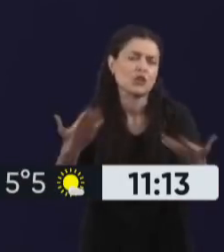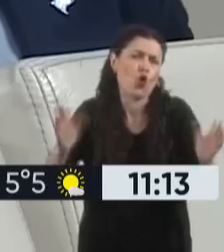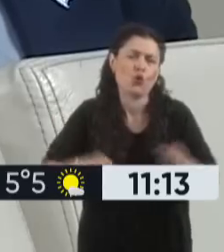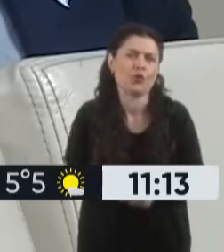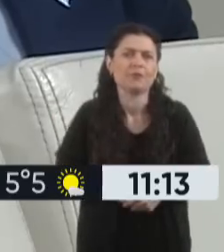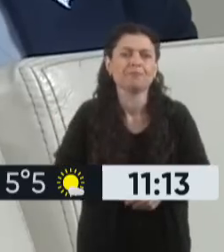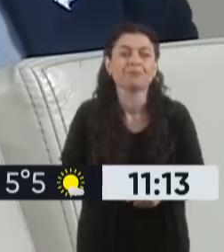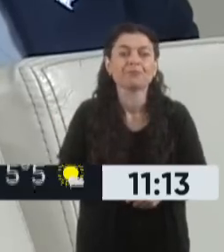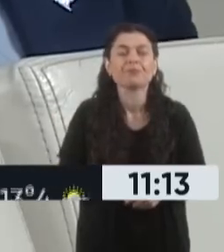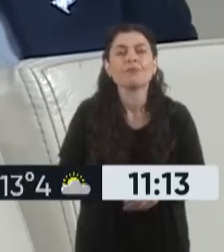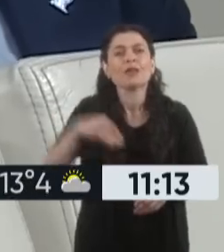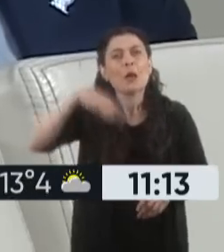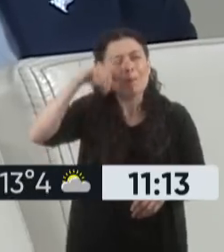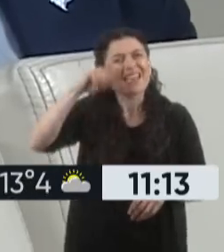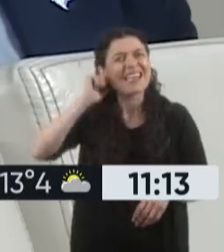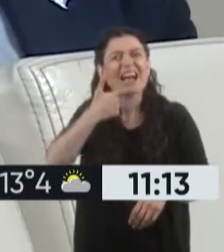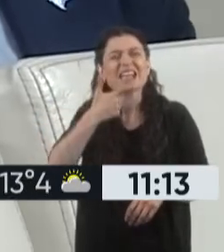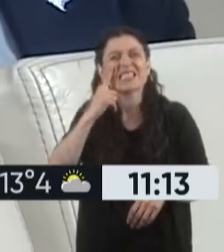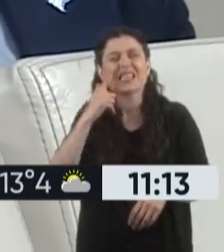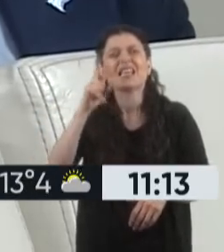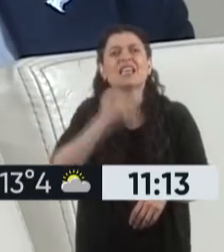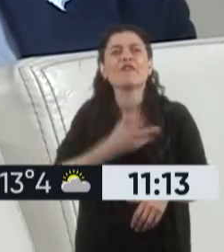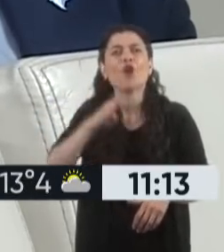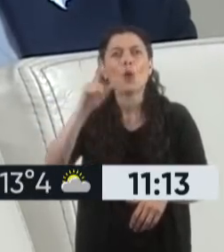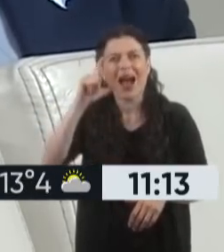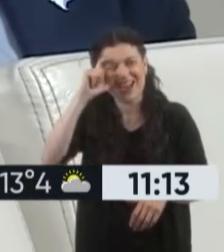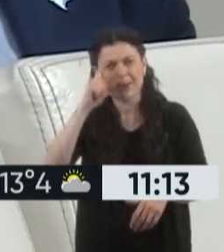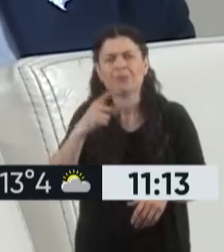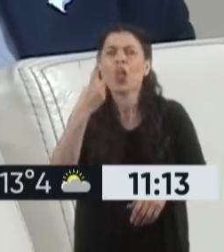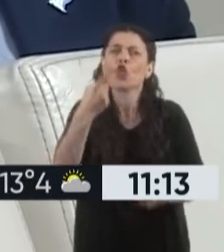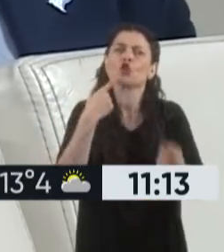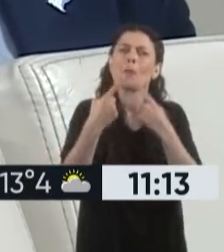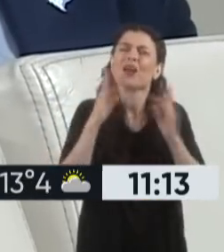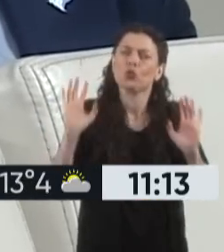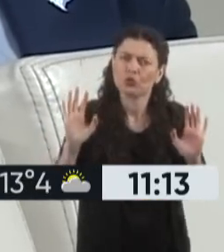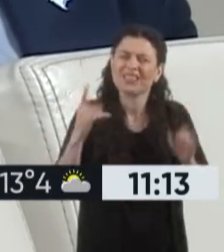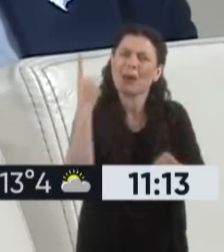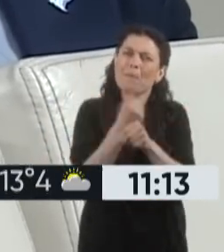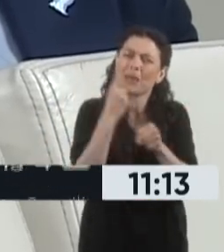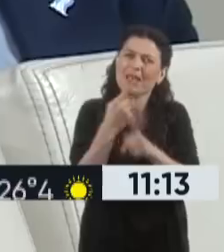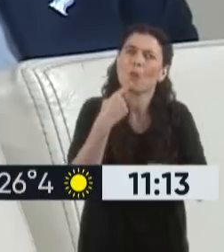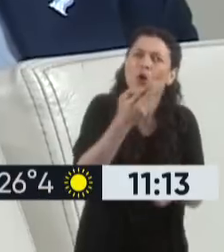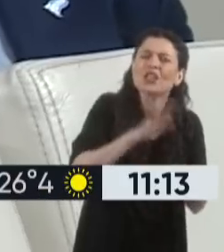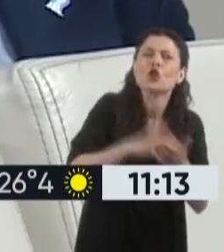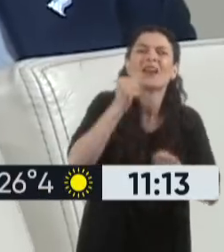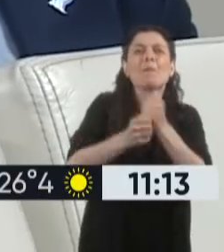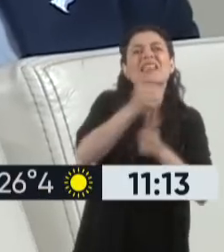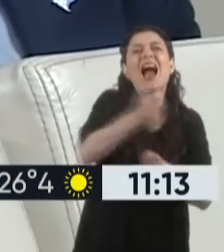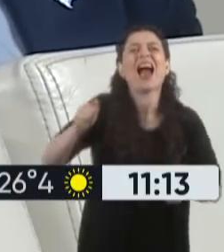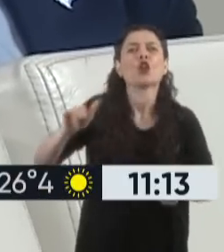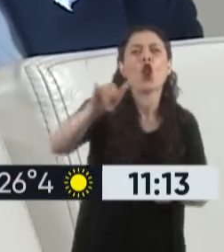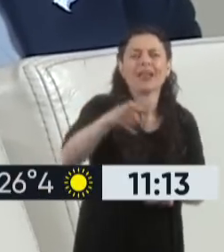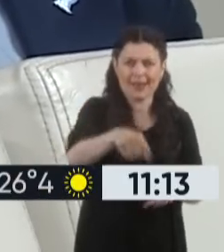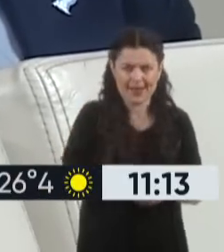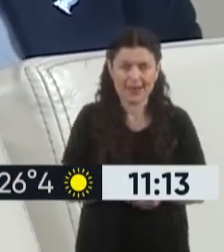Buen día, Manuel. Eduardo Menegassi para Infobae. Dos consultas. La primera relacionada con el tema de aerolíneas. Se